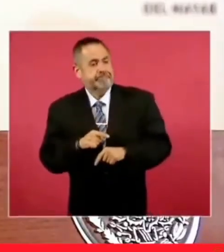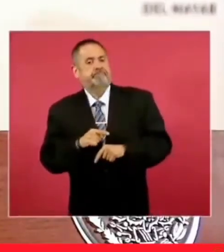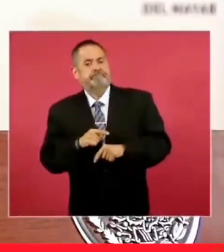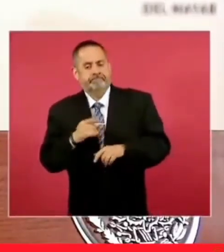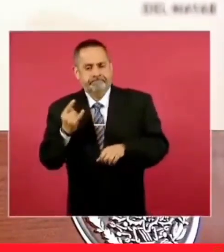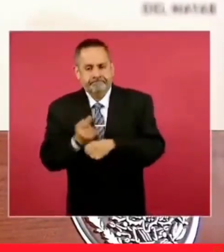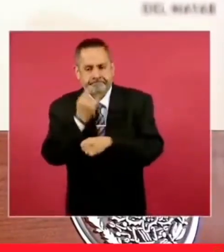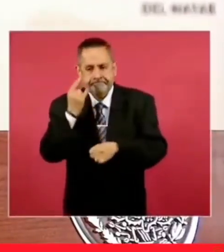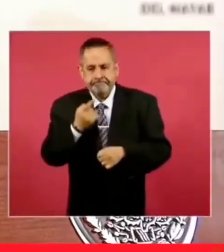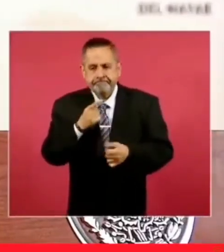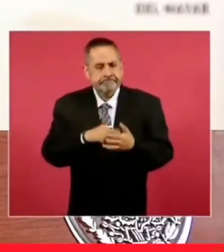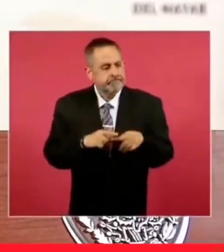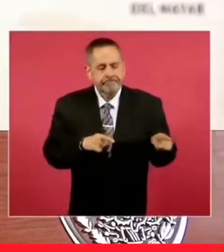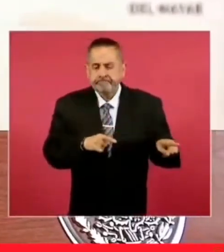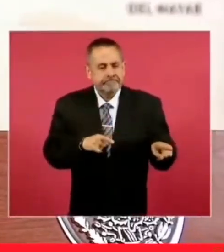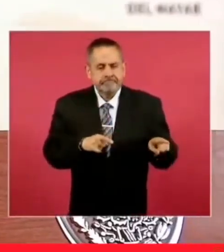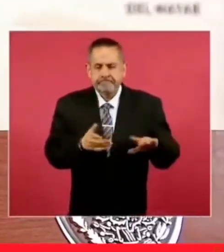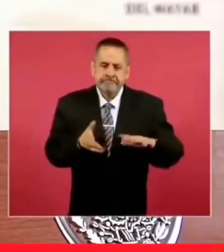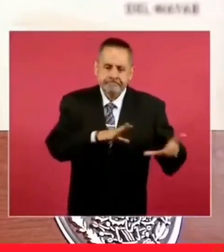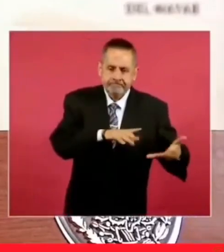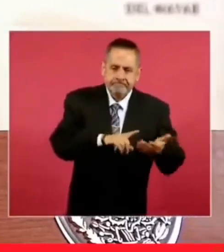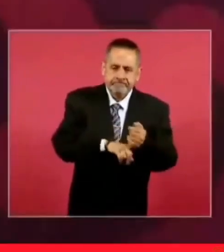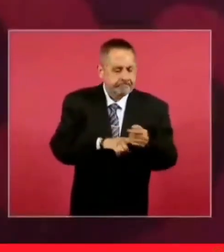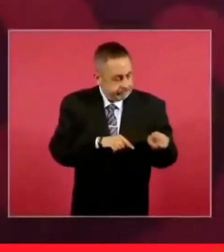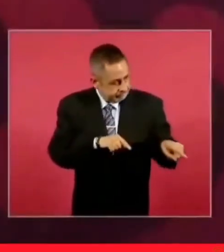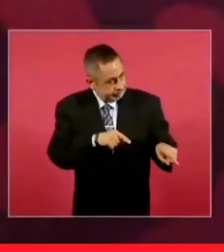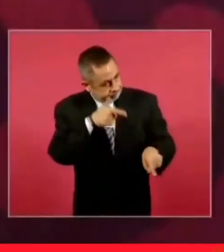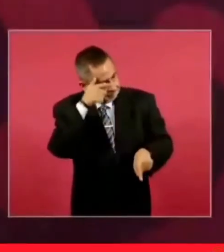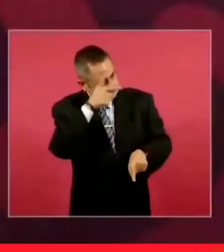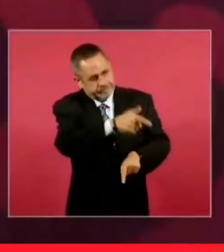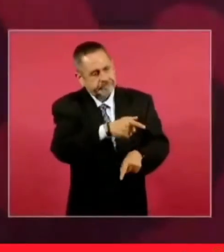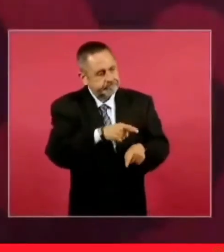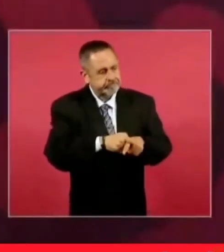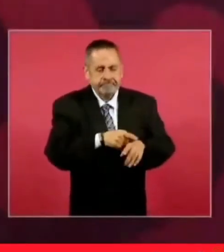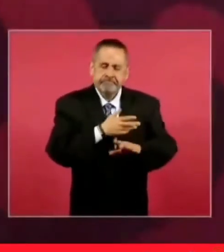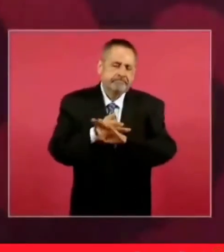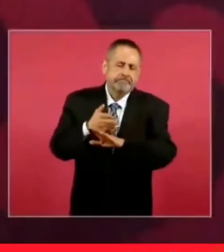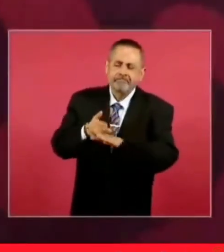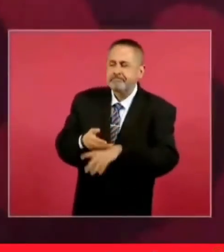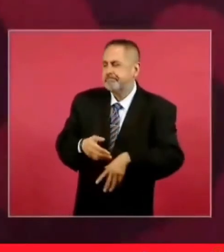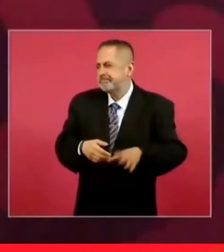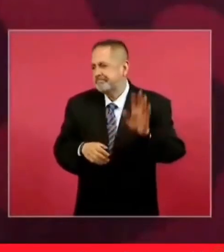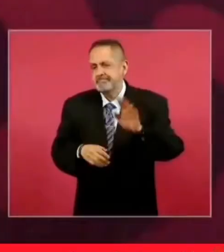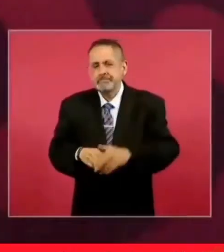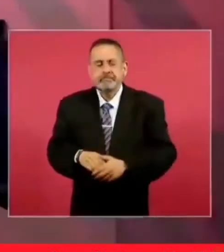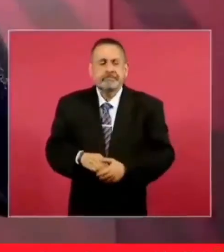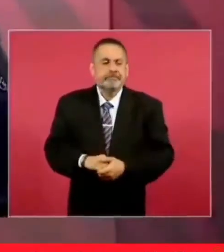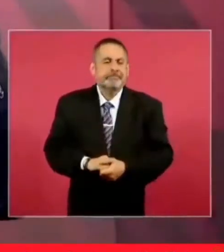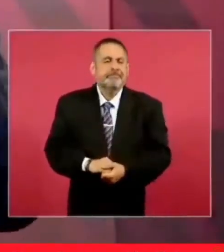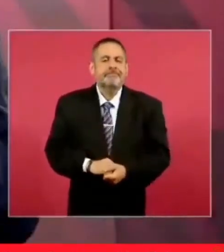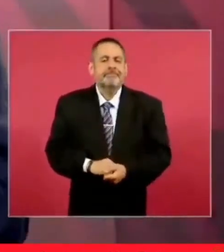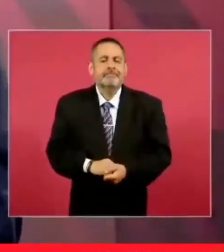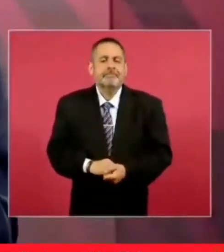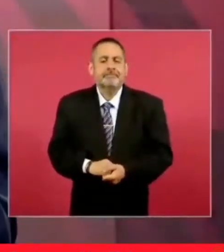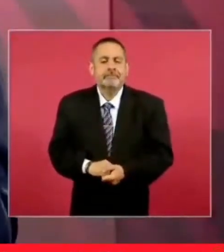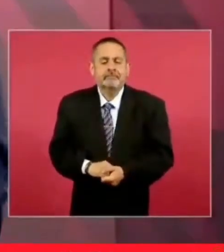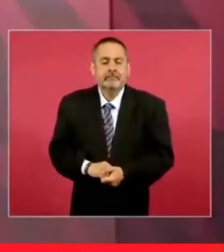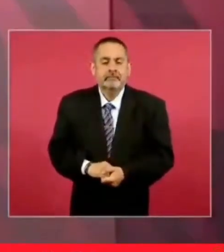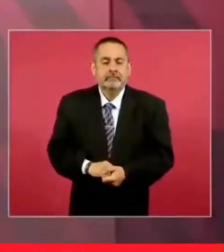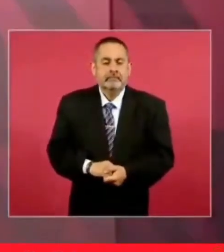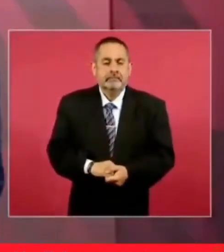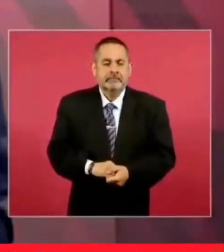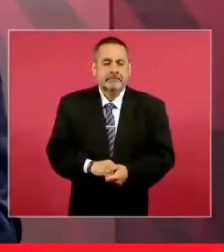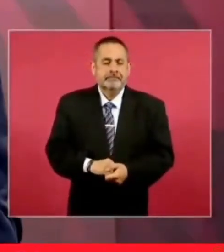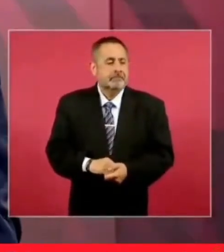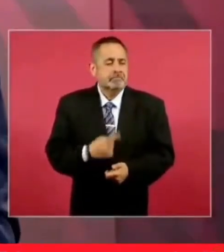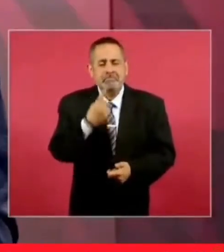Y no, ya fuera máscara. Pero además un